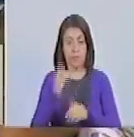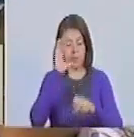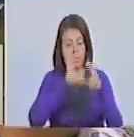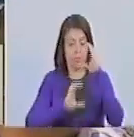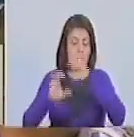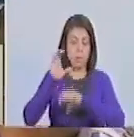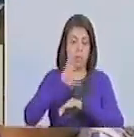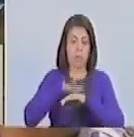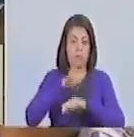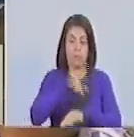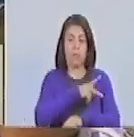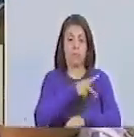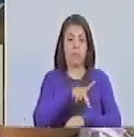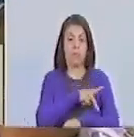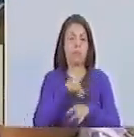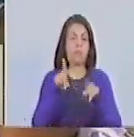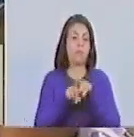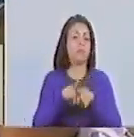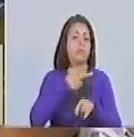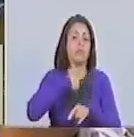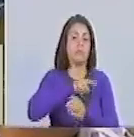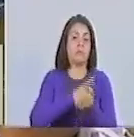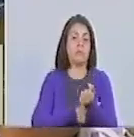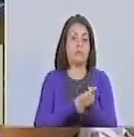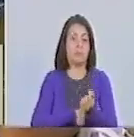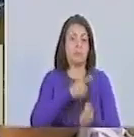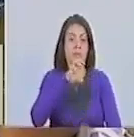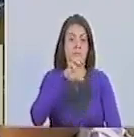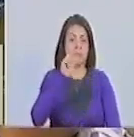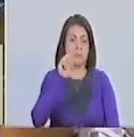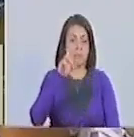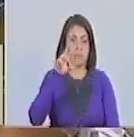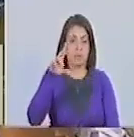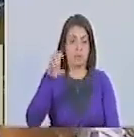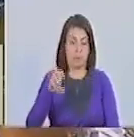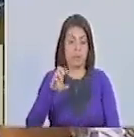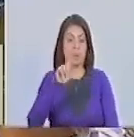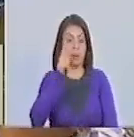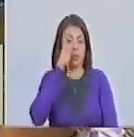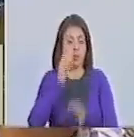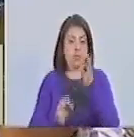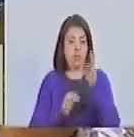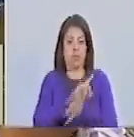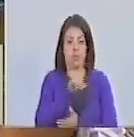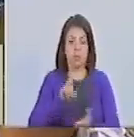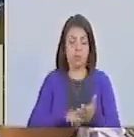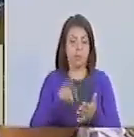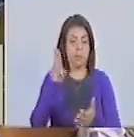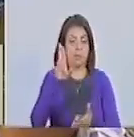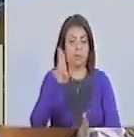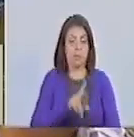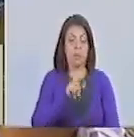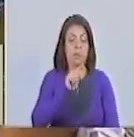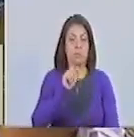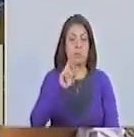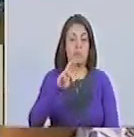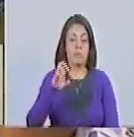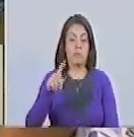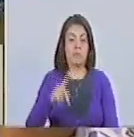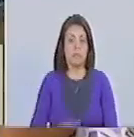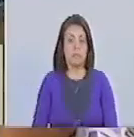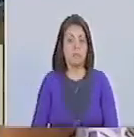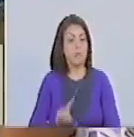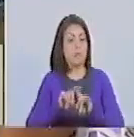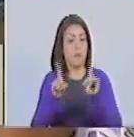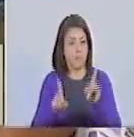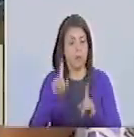científicos, poetas, como en el caso de nuestro hermano Earle Herrera, de nuestro fiscal general de la República, Tarek William Saab,